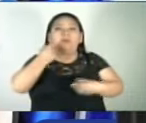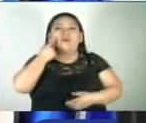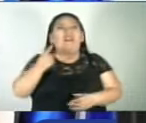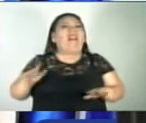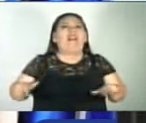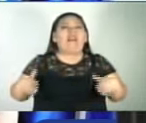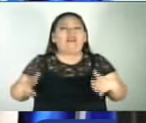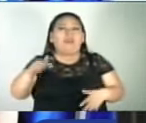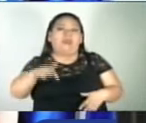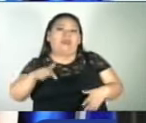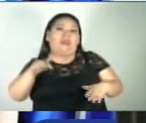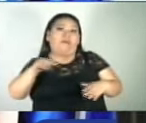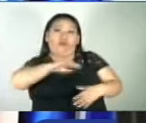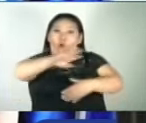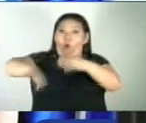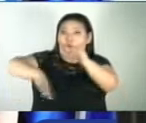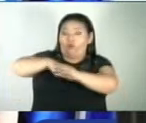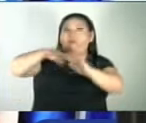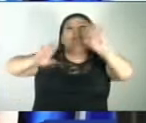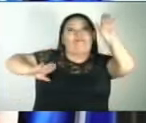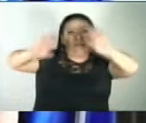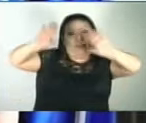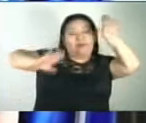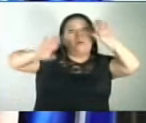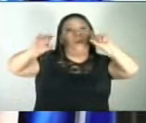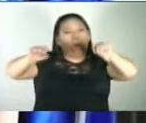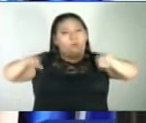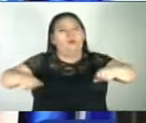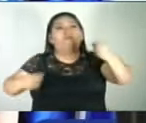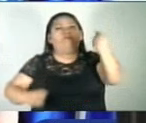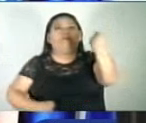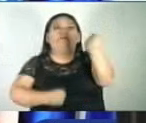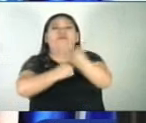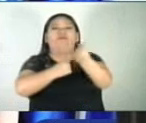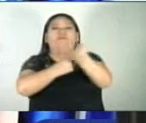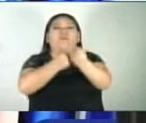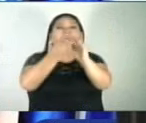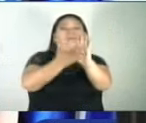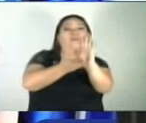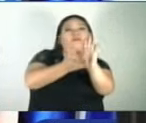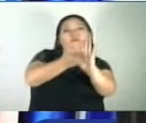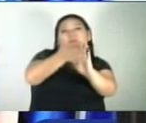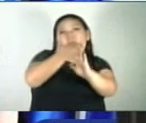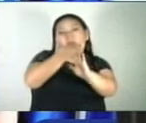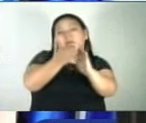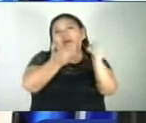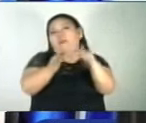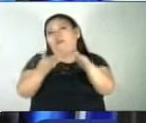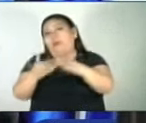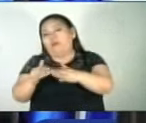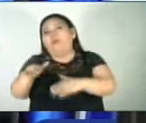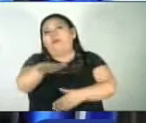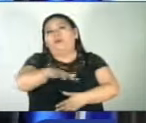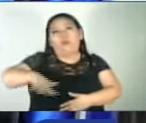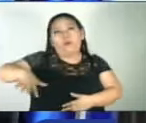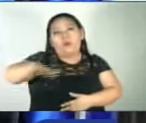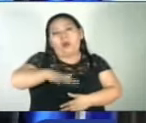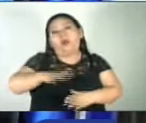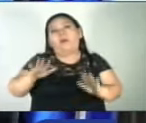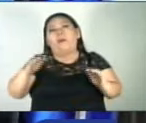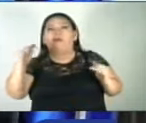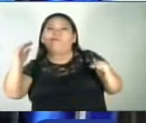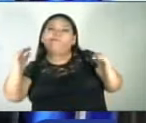la participación de todos va a ser clave para sostener este crecimiento de los destinos turísticos y obviamente para